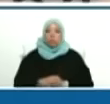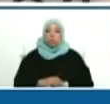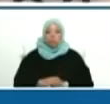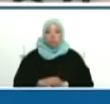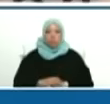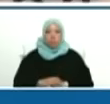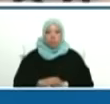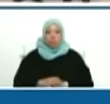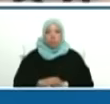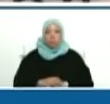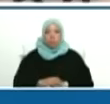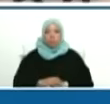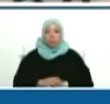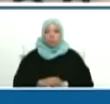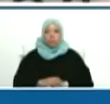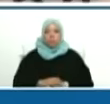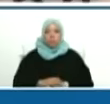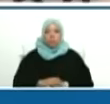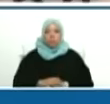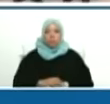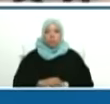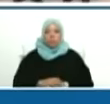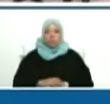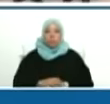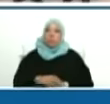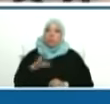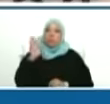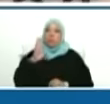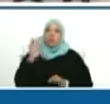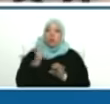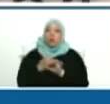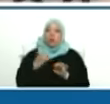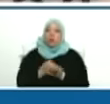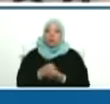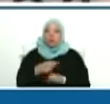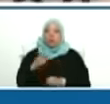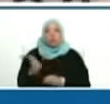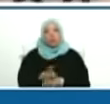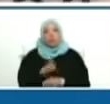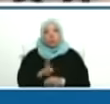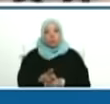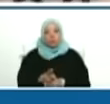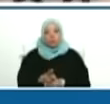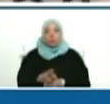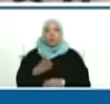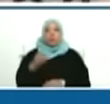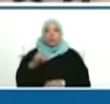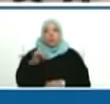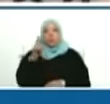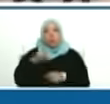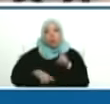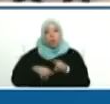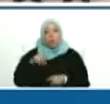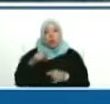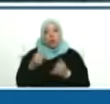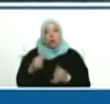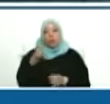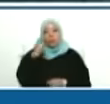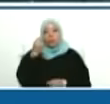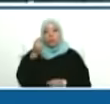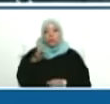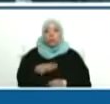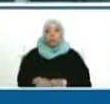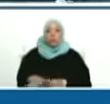con material ya de desecho y le damos uso útil al material.